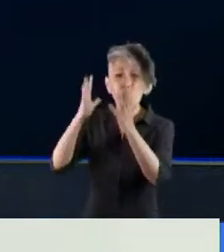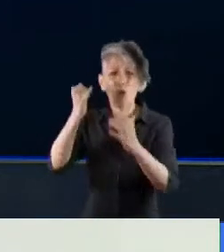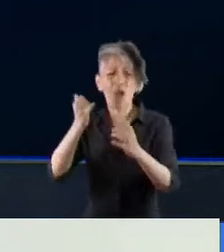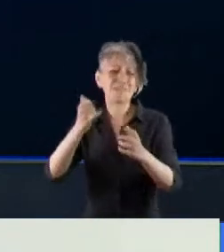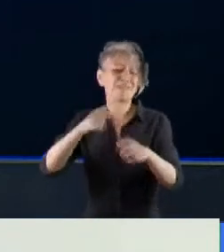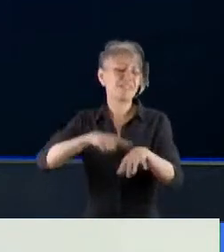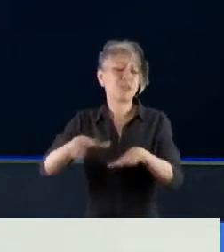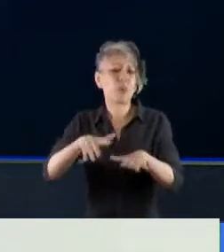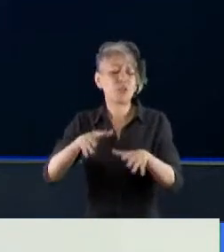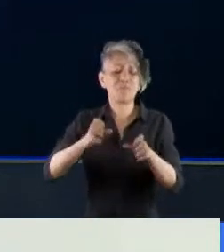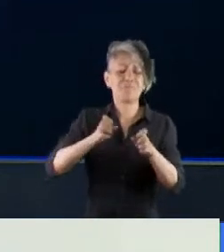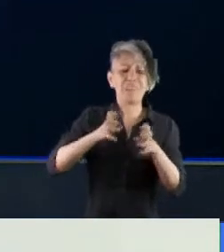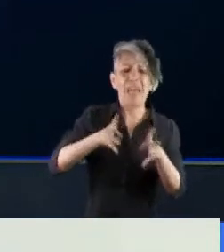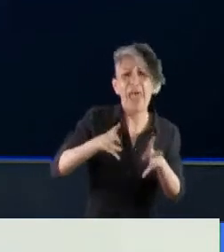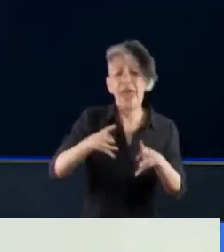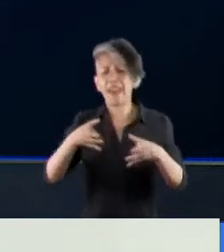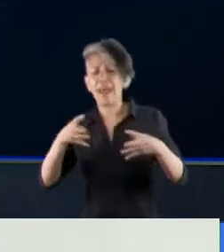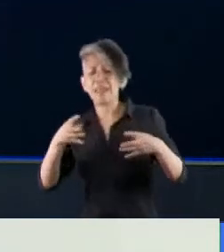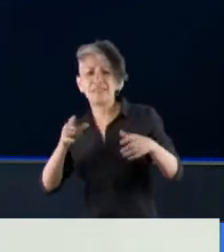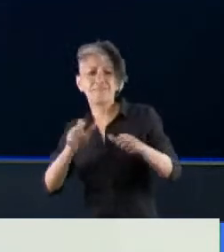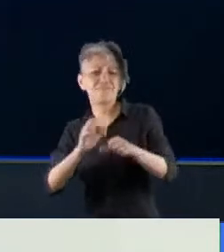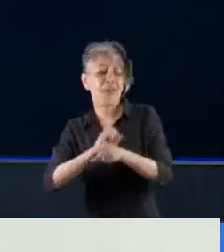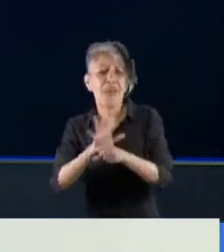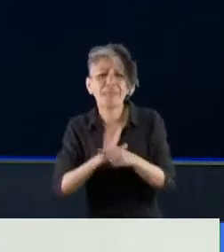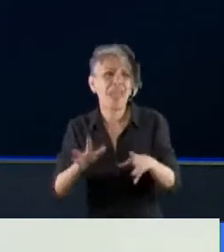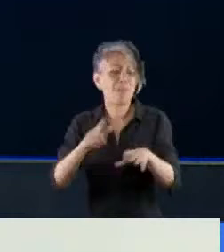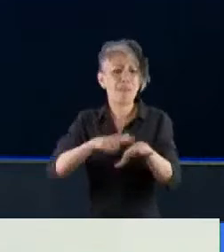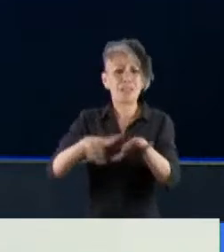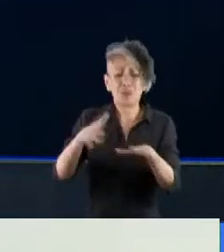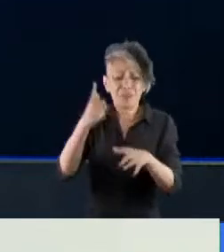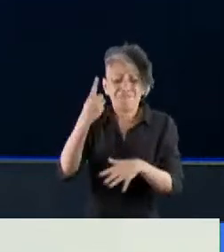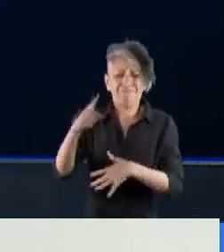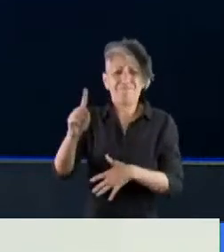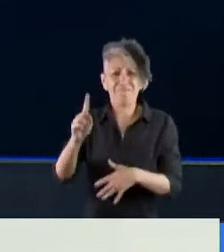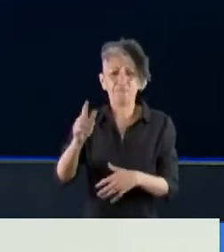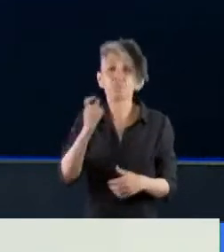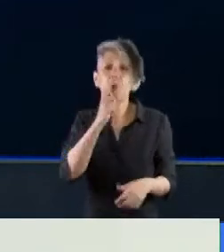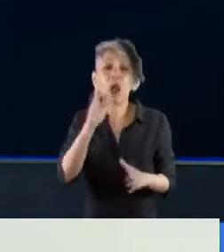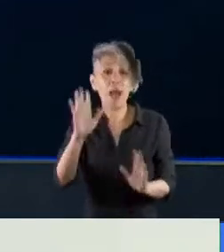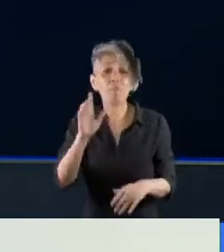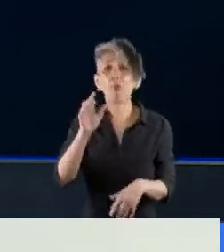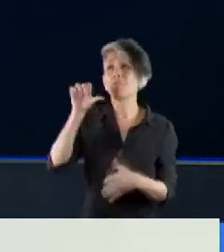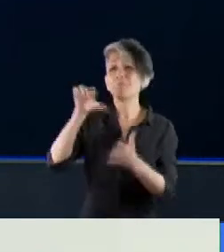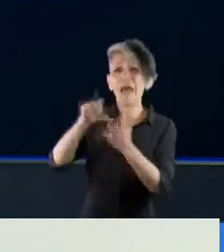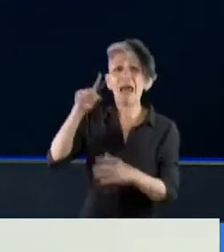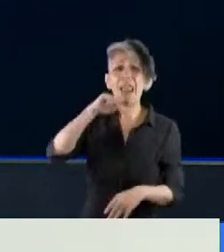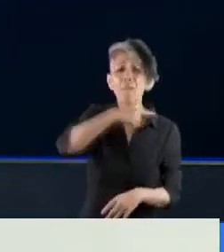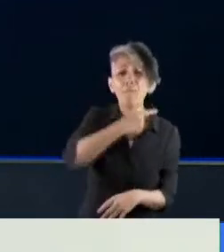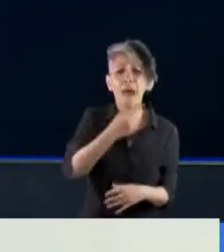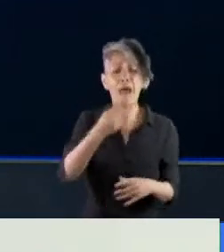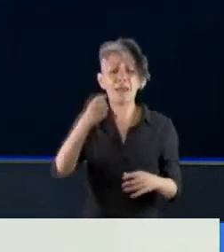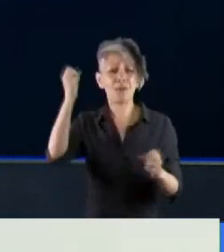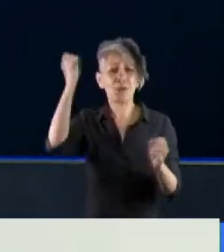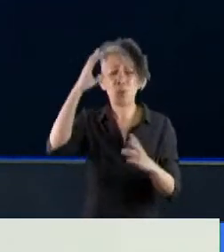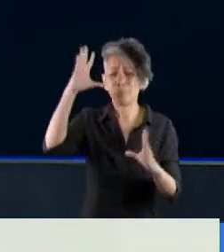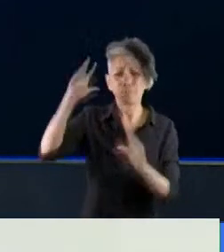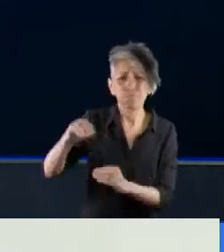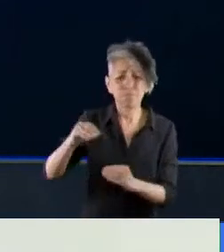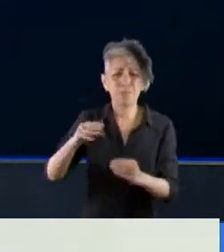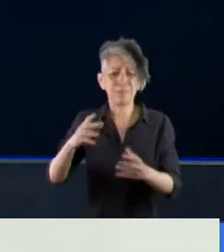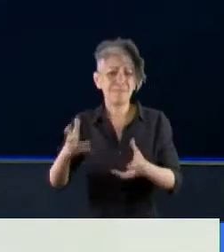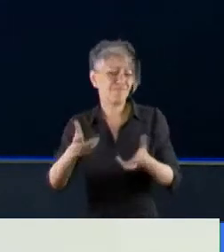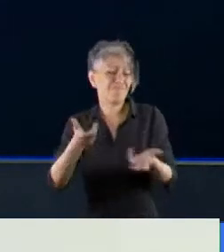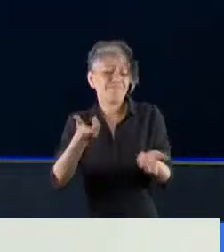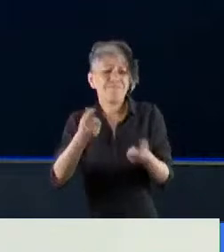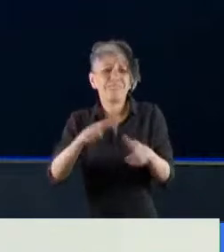Y acá el problema es que en el caso de Massa no tiene mucha credibilidad. Y en el caso del gobierno, que es el respaldo político, tampoco